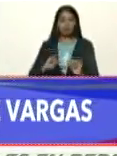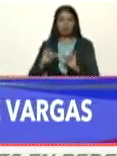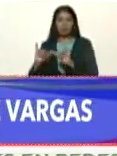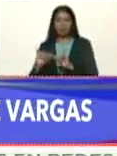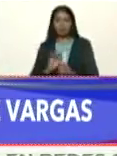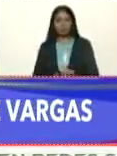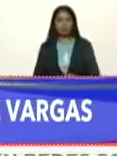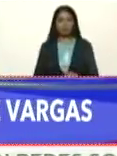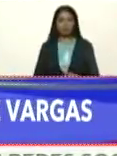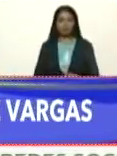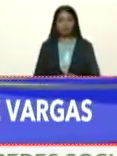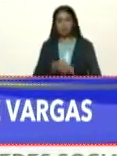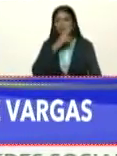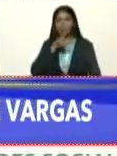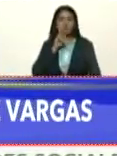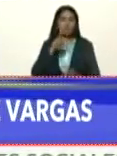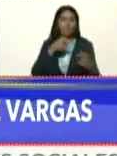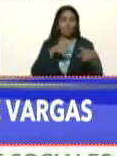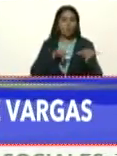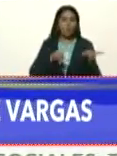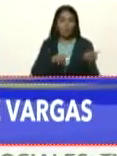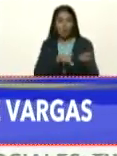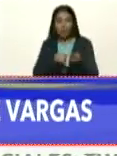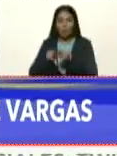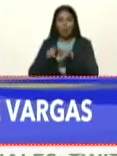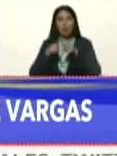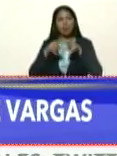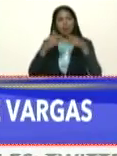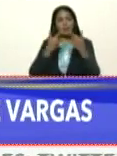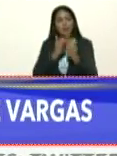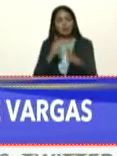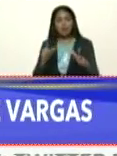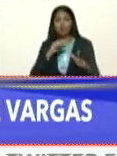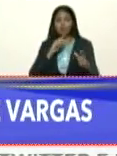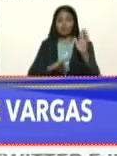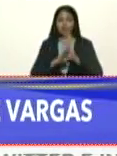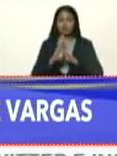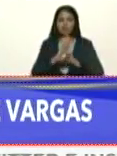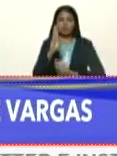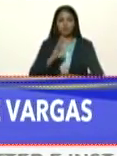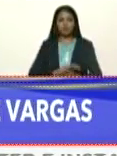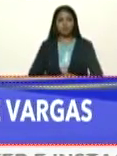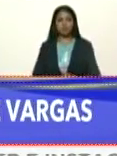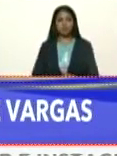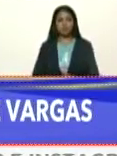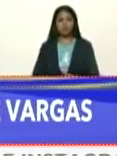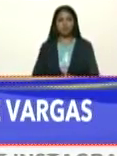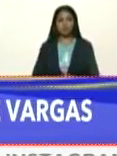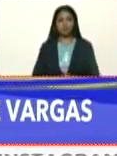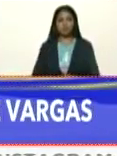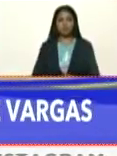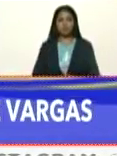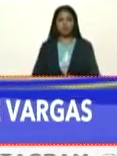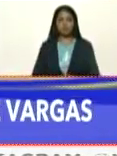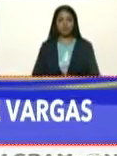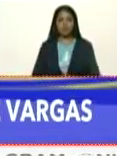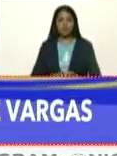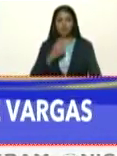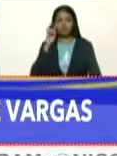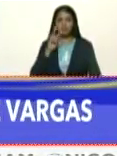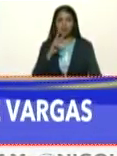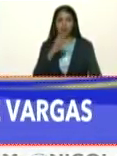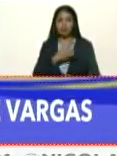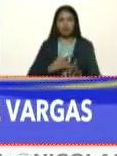que llevan el nombre del libertador y que están en pleno desarrollo. Hay que ver, queridos